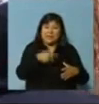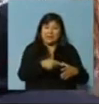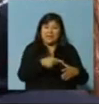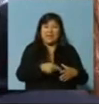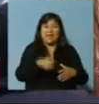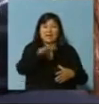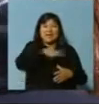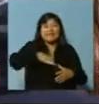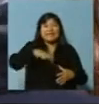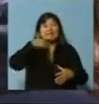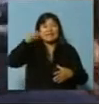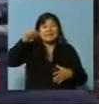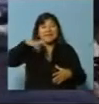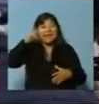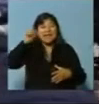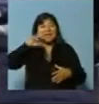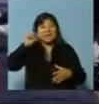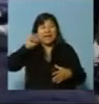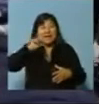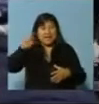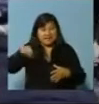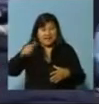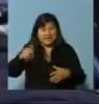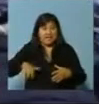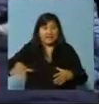Solís.